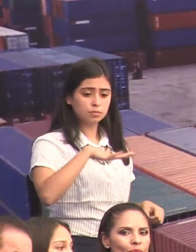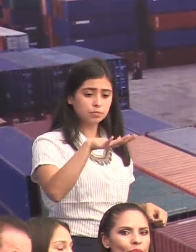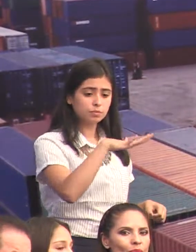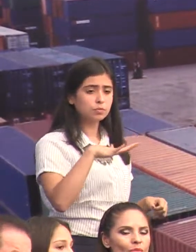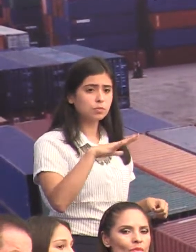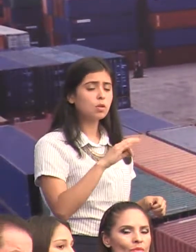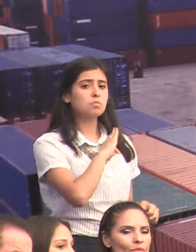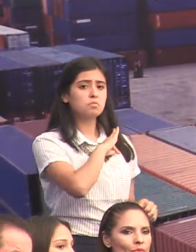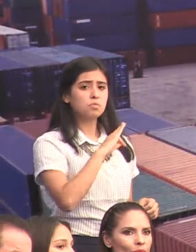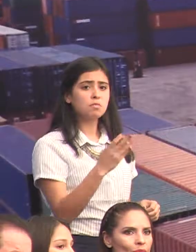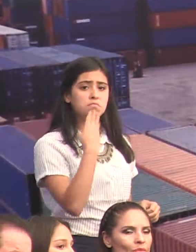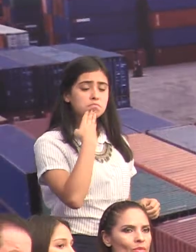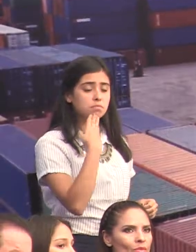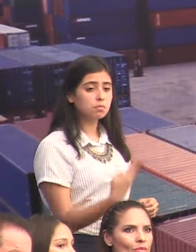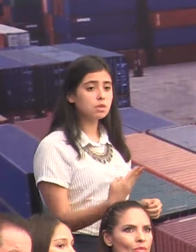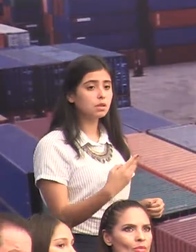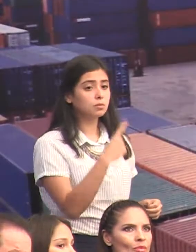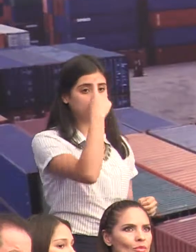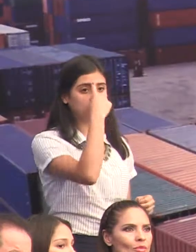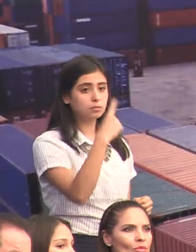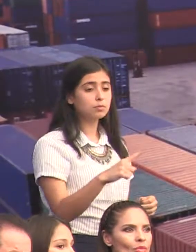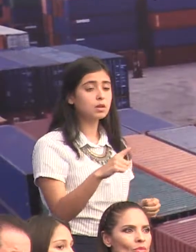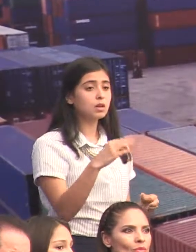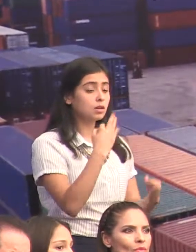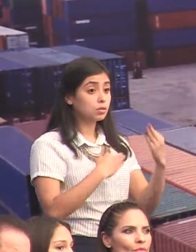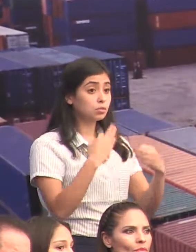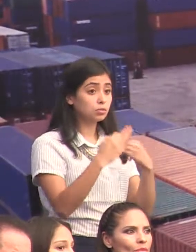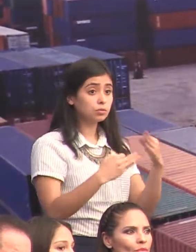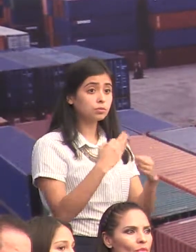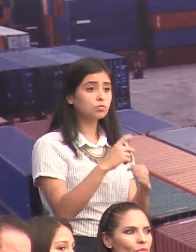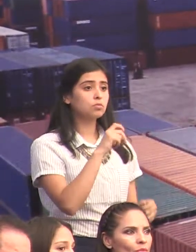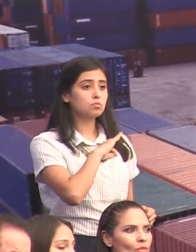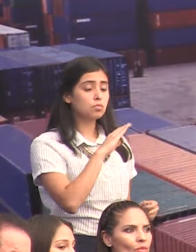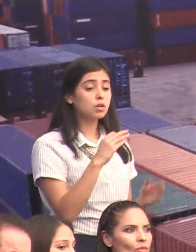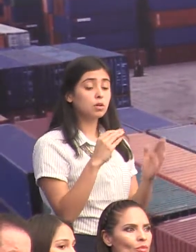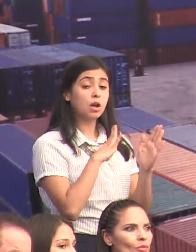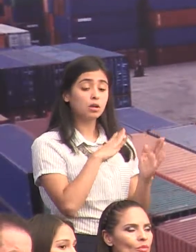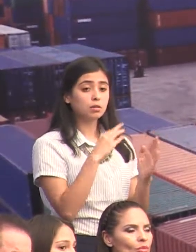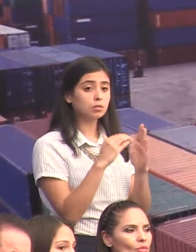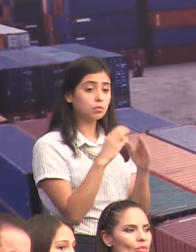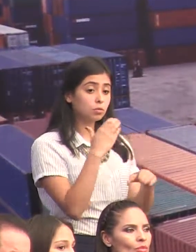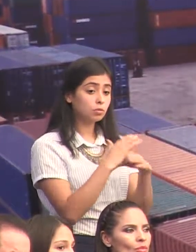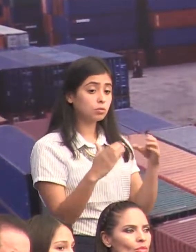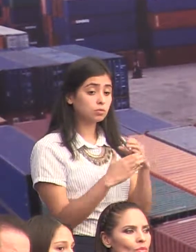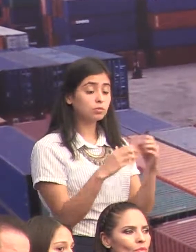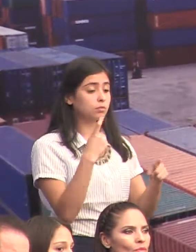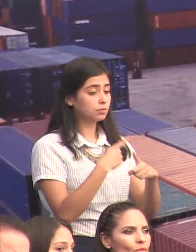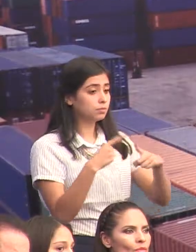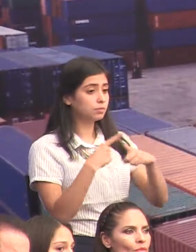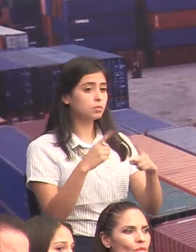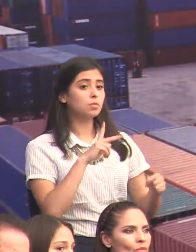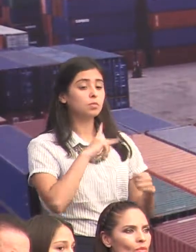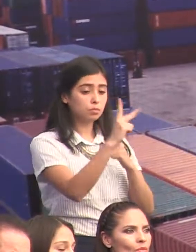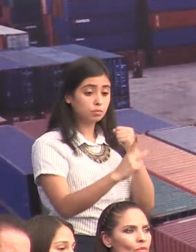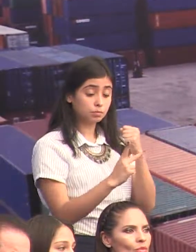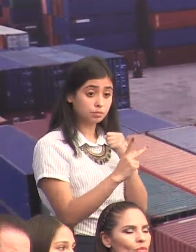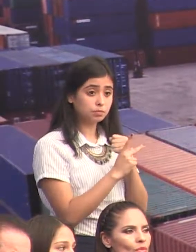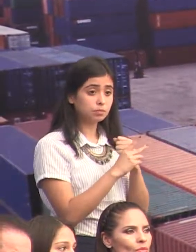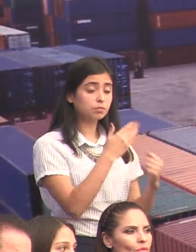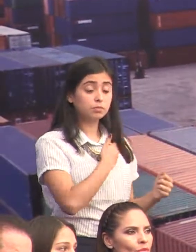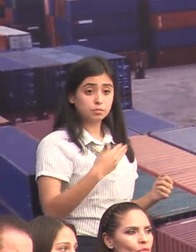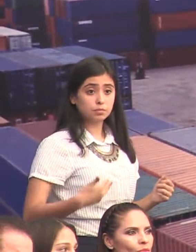Para quienes conformamos la Autoridad Federal para el Desarrollo de las Zonas Económicas Especiales, este es un momento muy representativo en torno